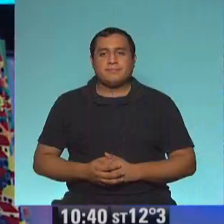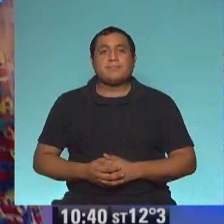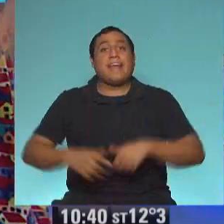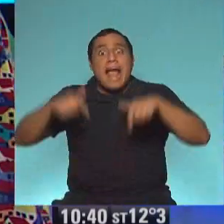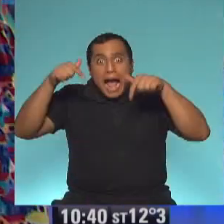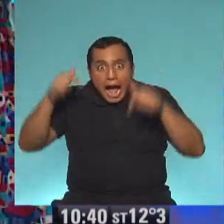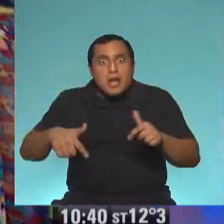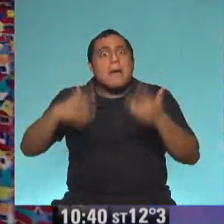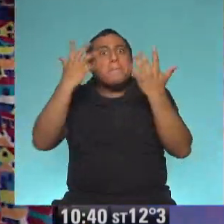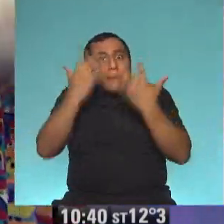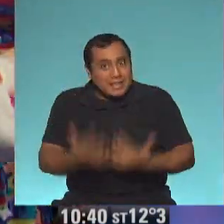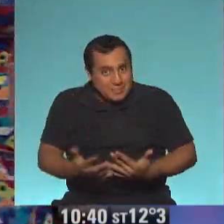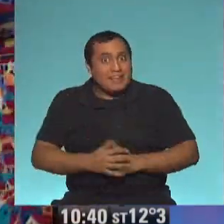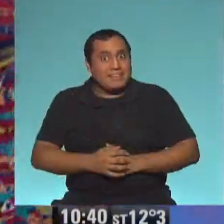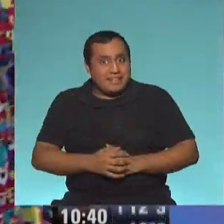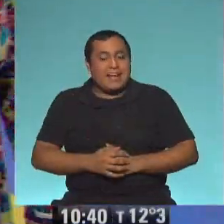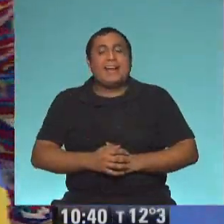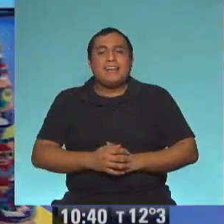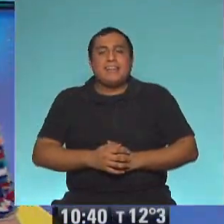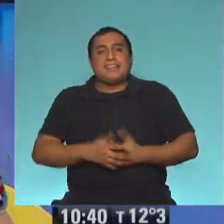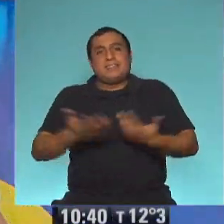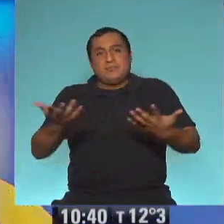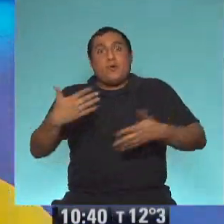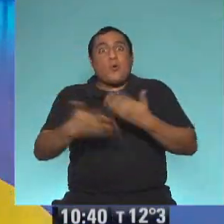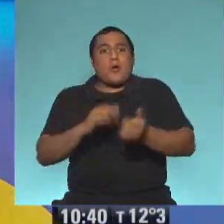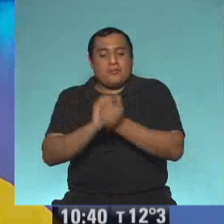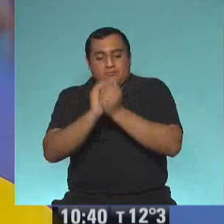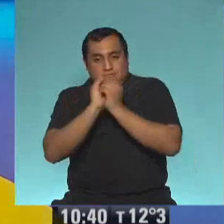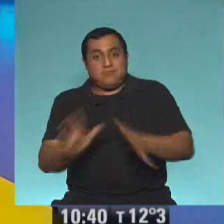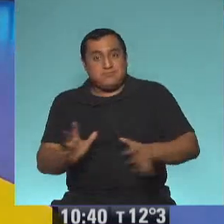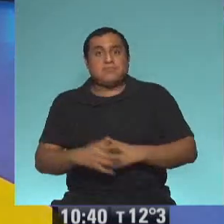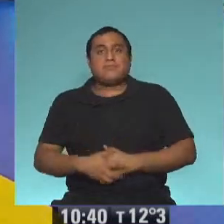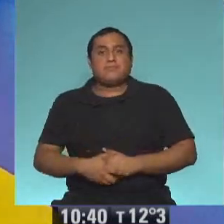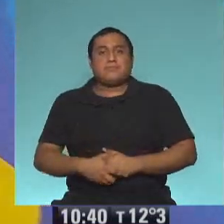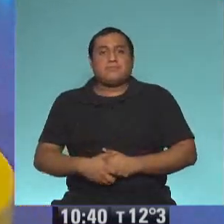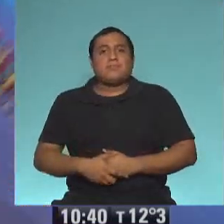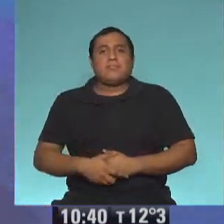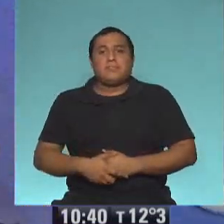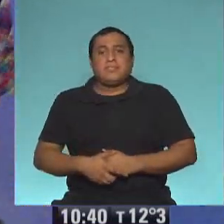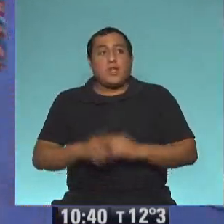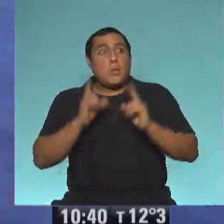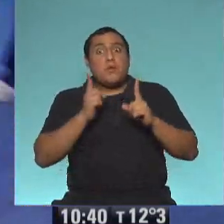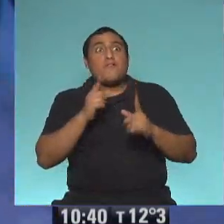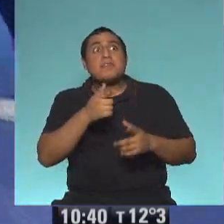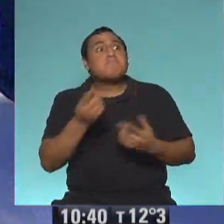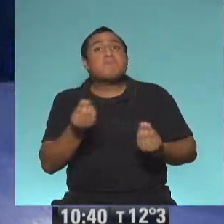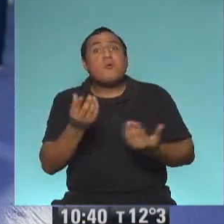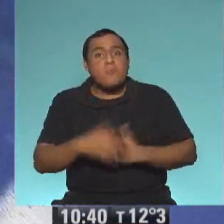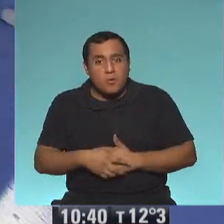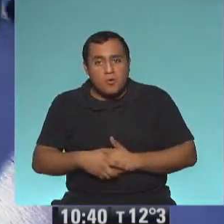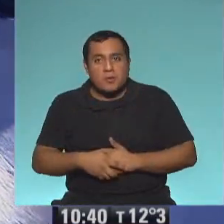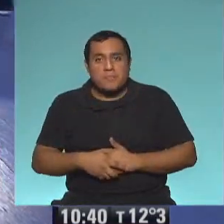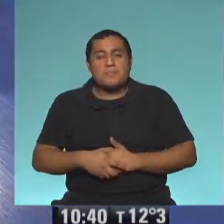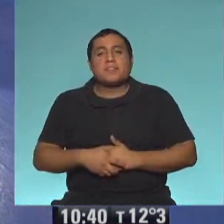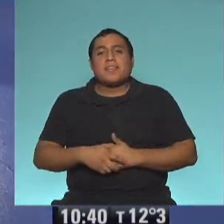Abrimos las puertas de las matemáticas. Nos introducimos en el maravilloso juego de los dados. ¡Qué bueno! Señor Michi, ¿cómo es este maravilloso juego? Dado que estamos